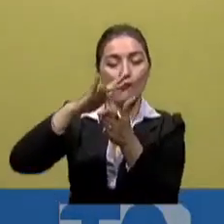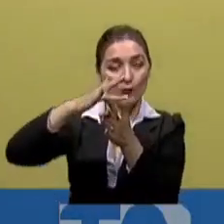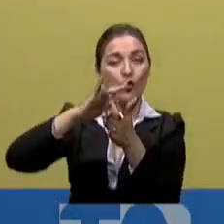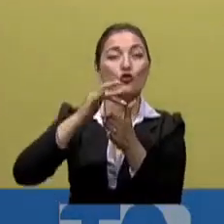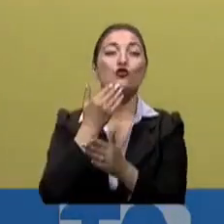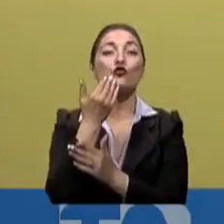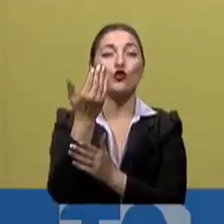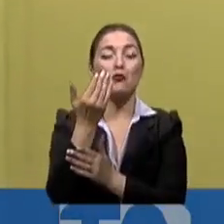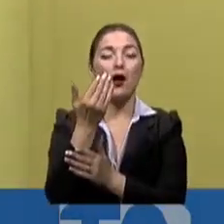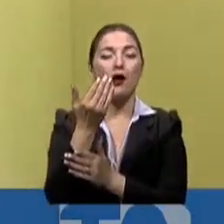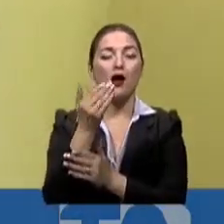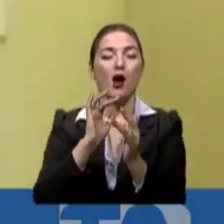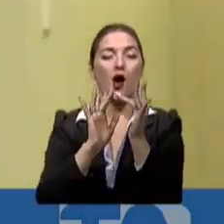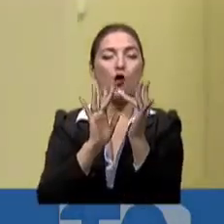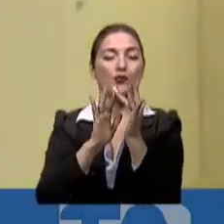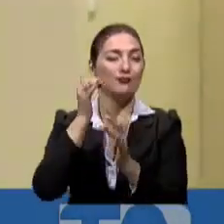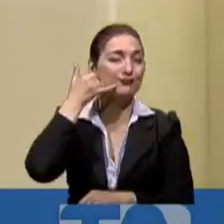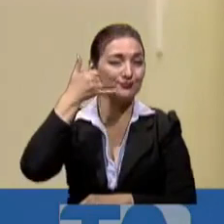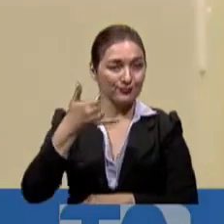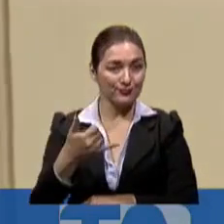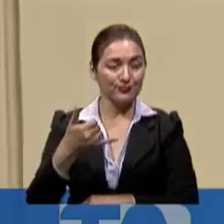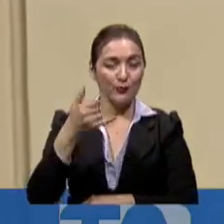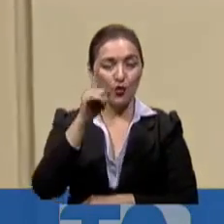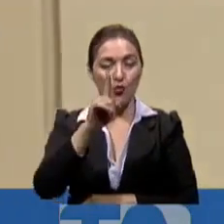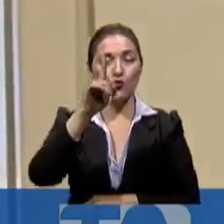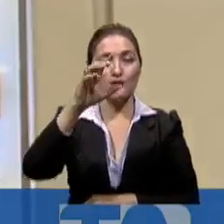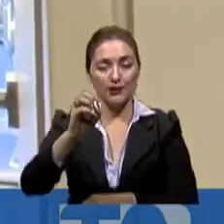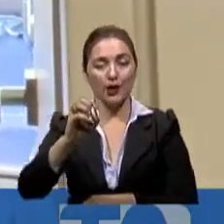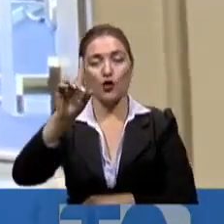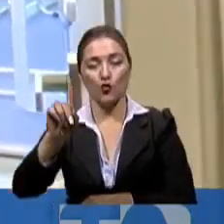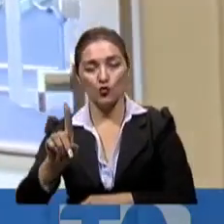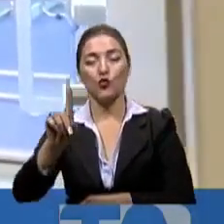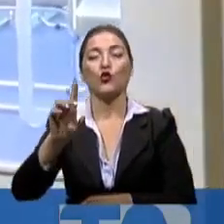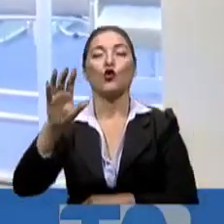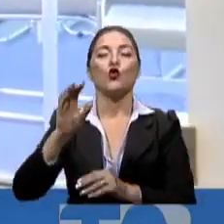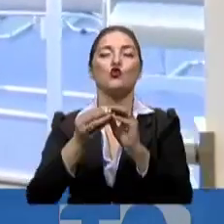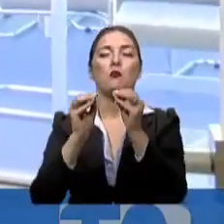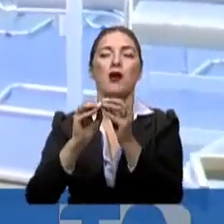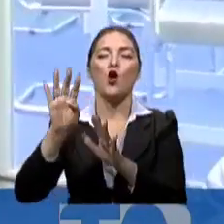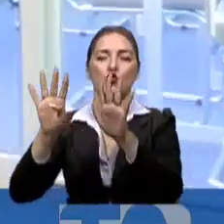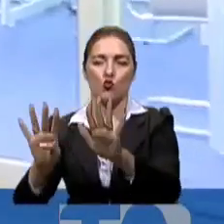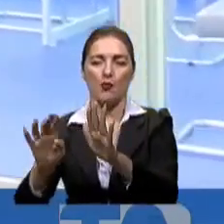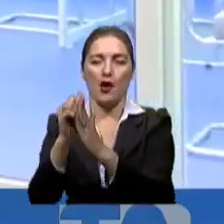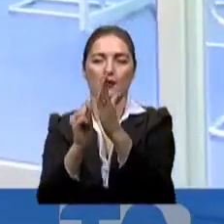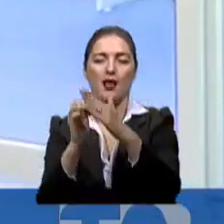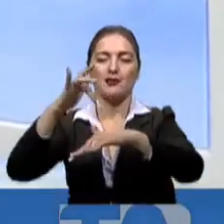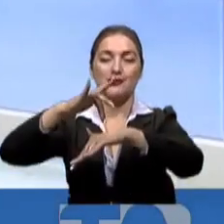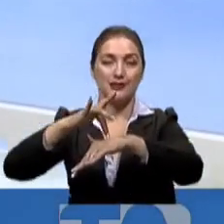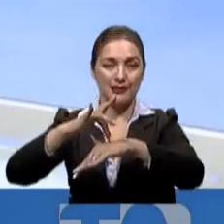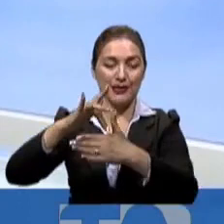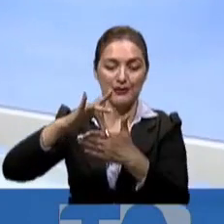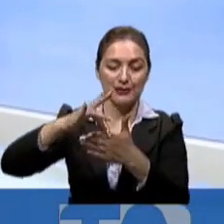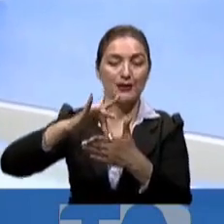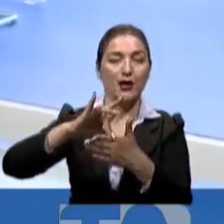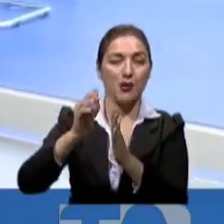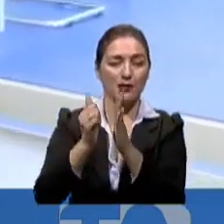través de nuestra línea de teleconsulta la 101 opción 9 donde se pueden agendar es decir Si vemos que hay algún riesgo